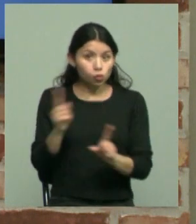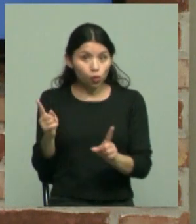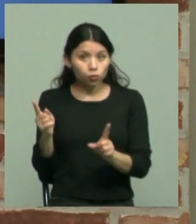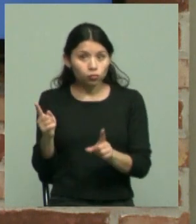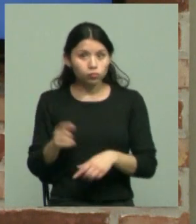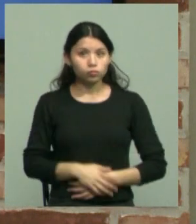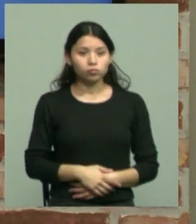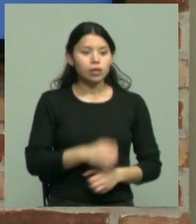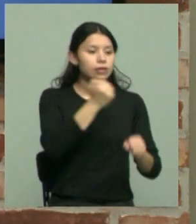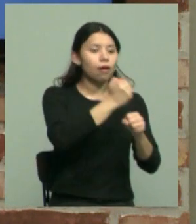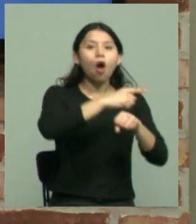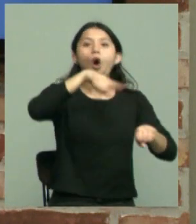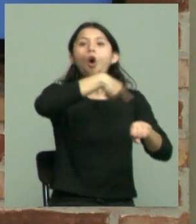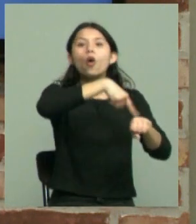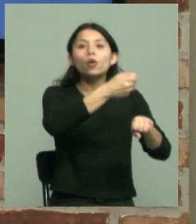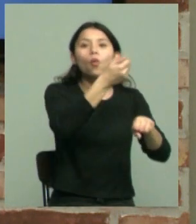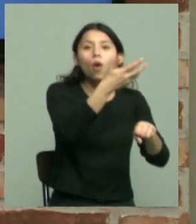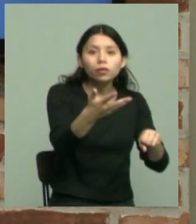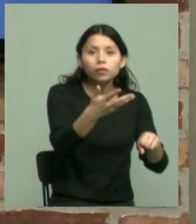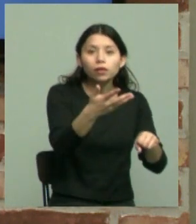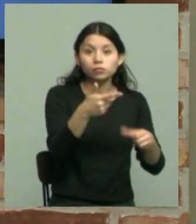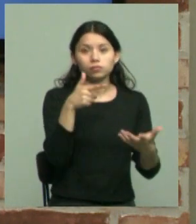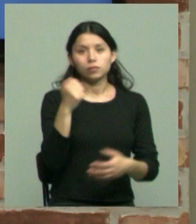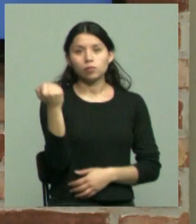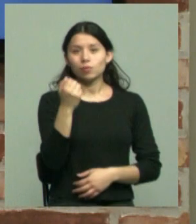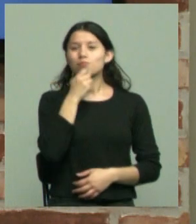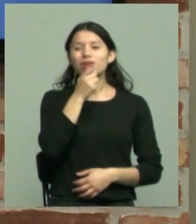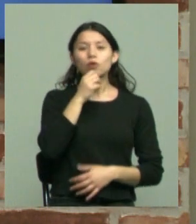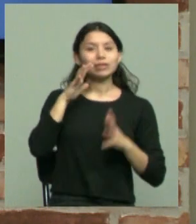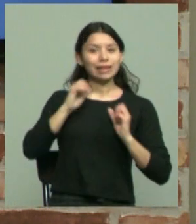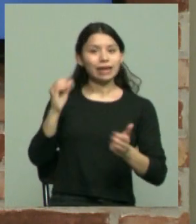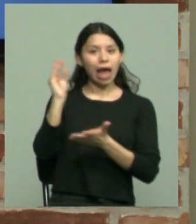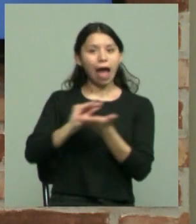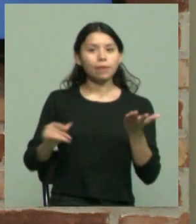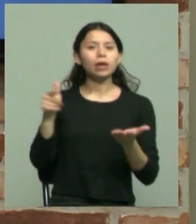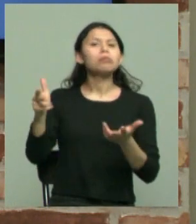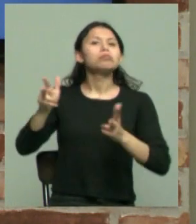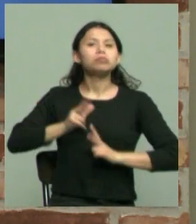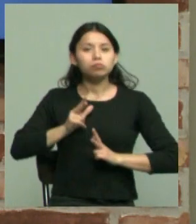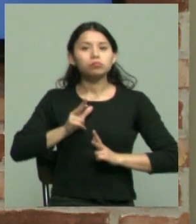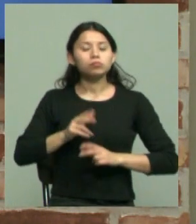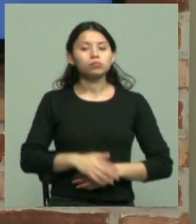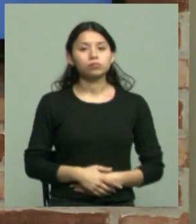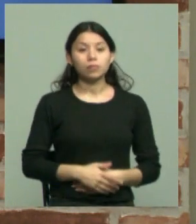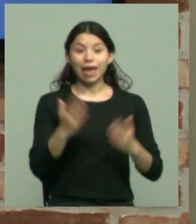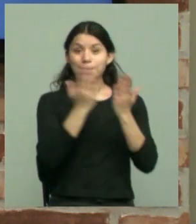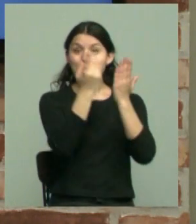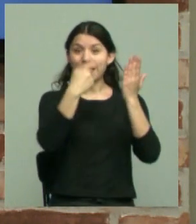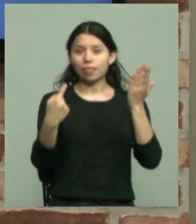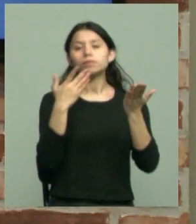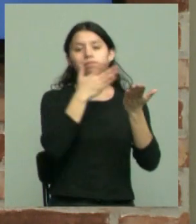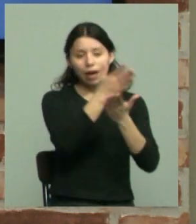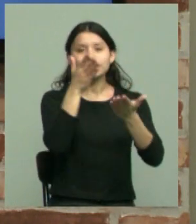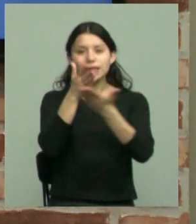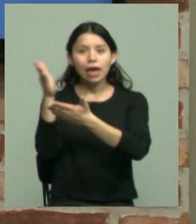horas le dedican al trabajo, porque algo muy importante que nos decían desde la Secretaría Académica es que las currículas de cada materia están diseñadas